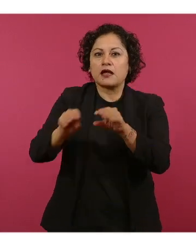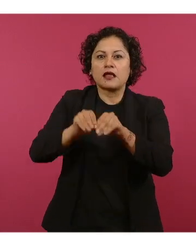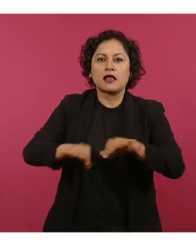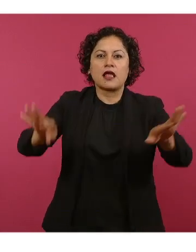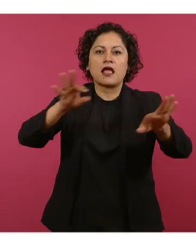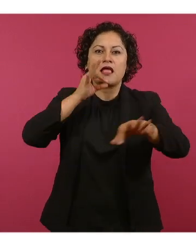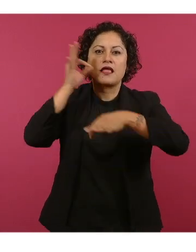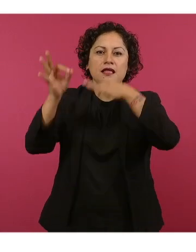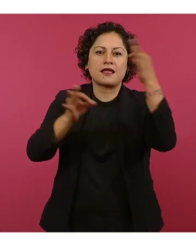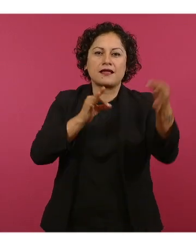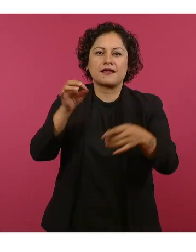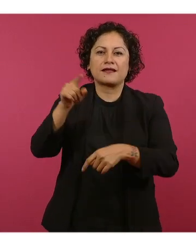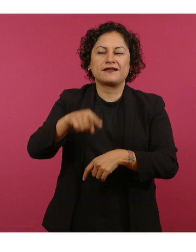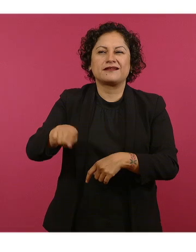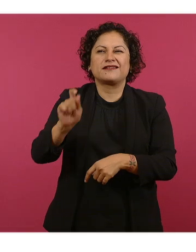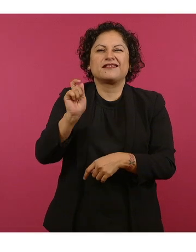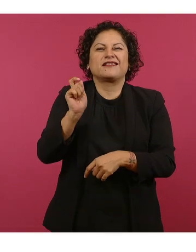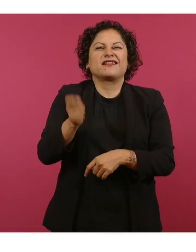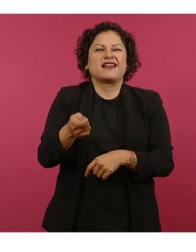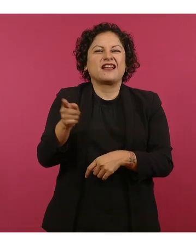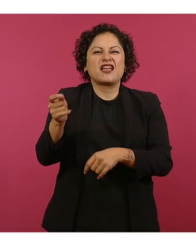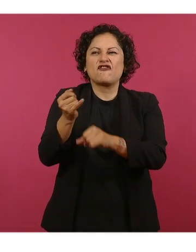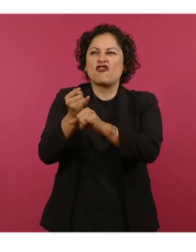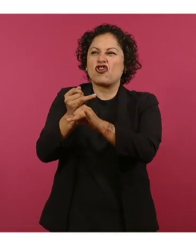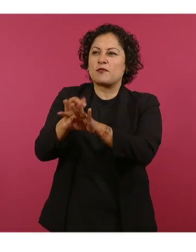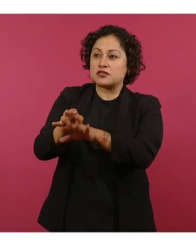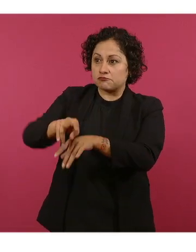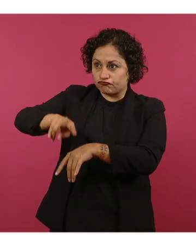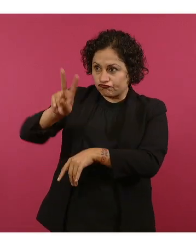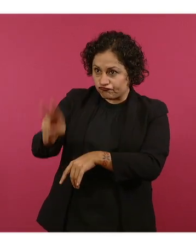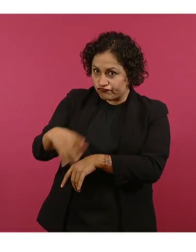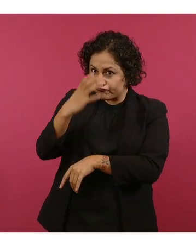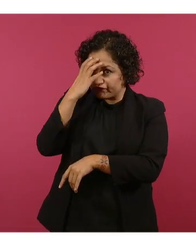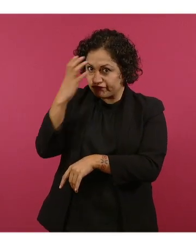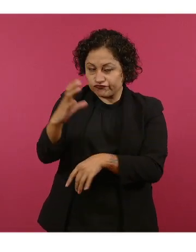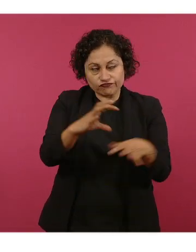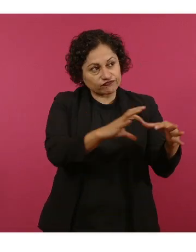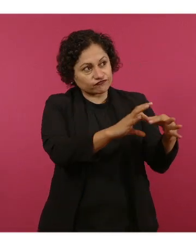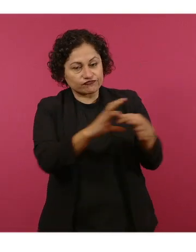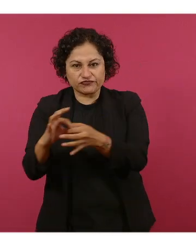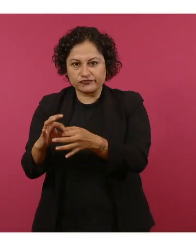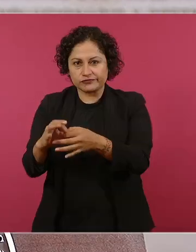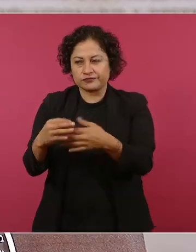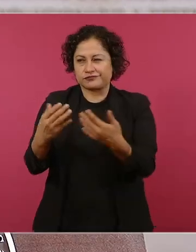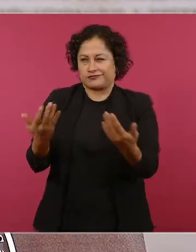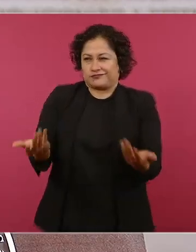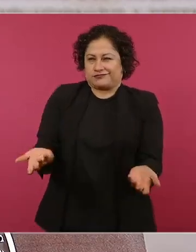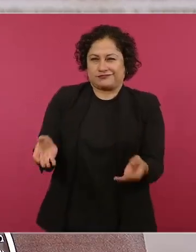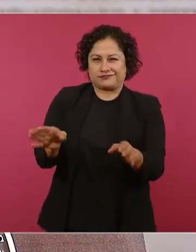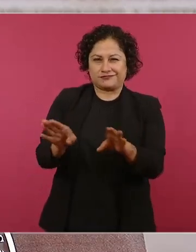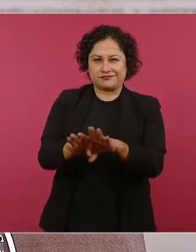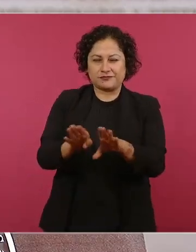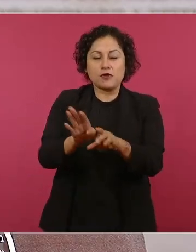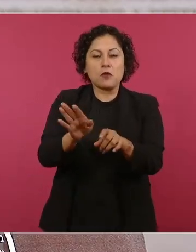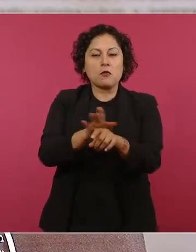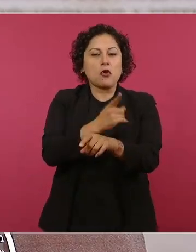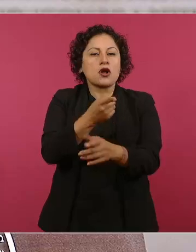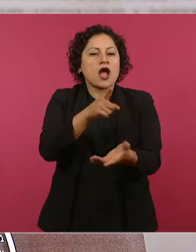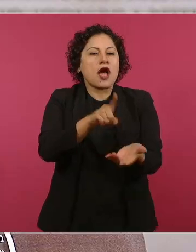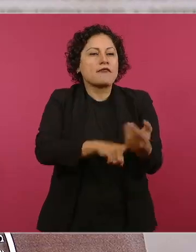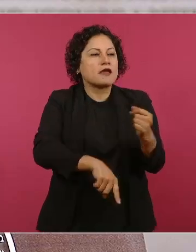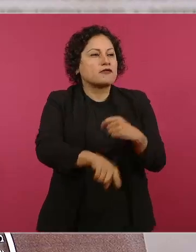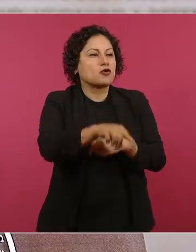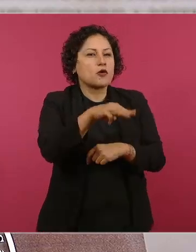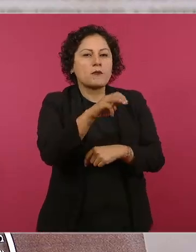la información, algo que no tiene importancia porque está en el plano del internet y la diversión,